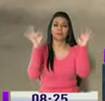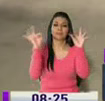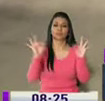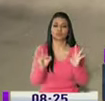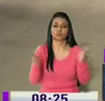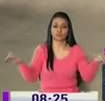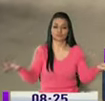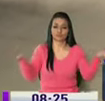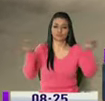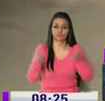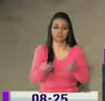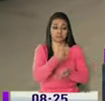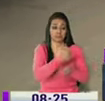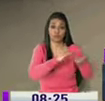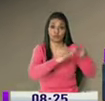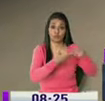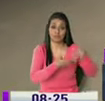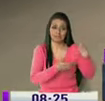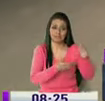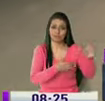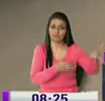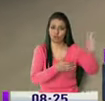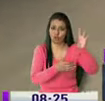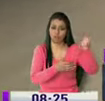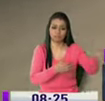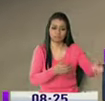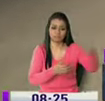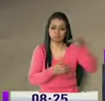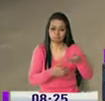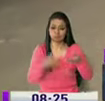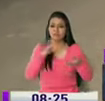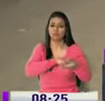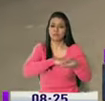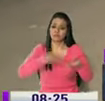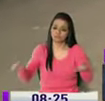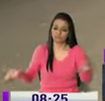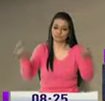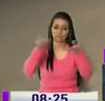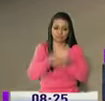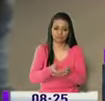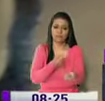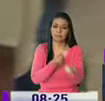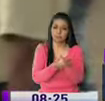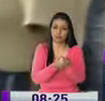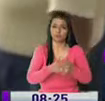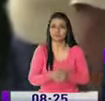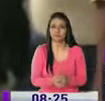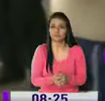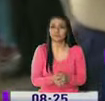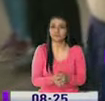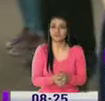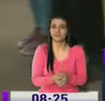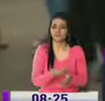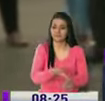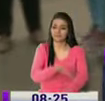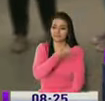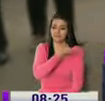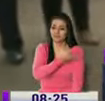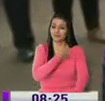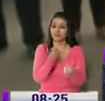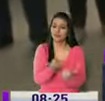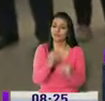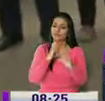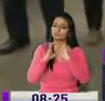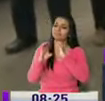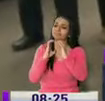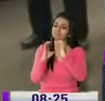participativos, es decir, que la comunidad misma escogió esta obra, ¿no? Entonces eso es lo interesante de esto aquí. Antes de seguir con esta información, nosotros vamos a